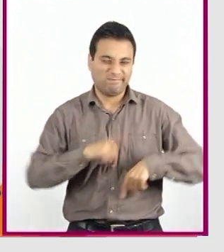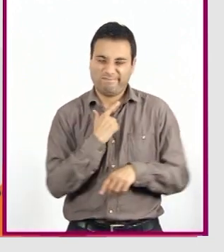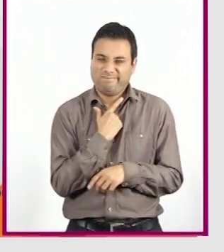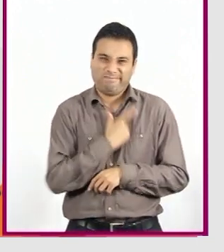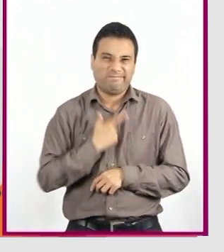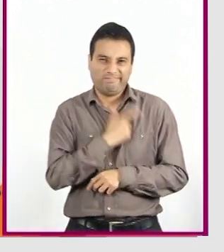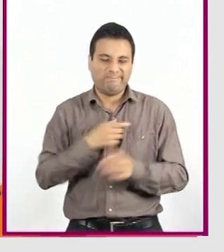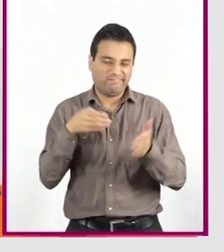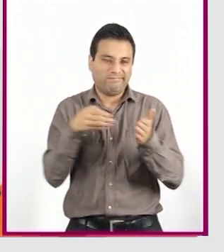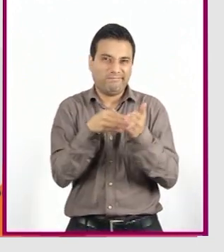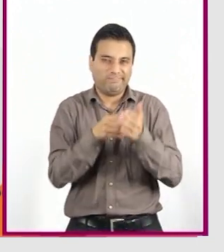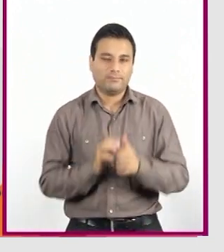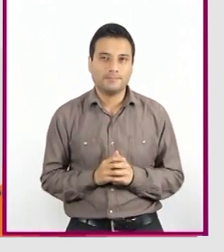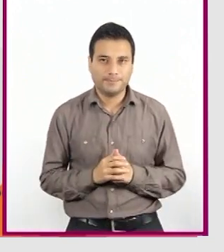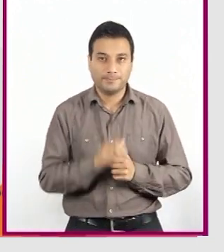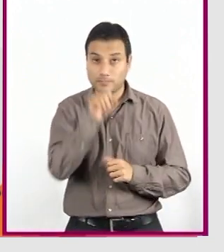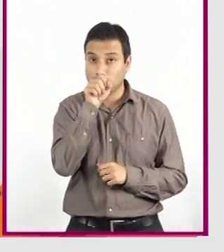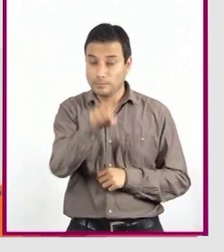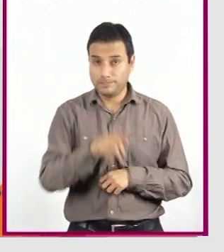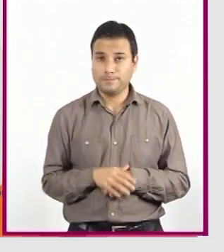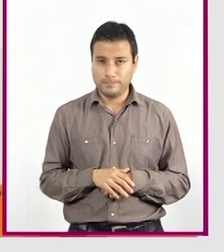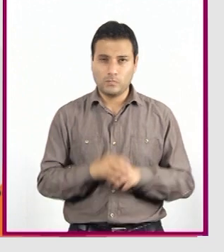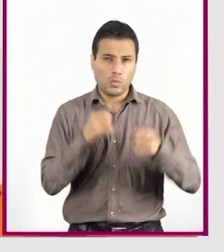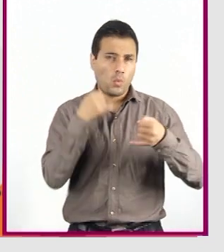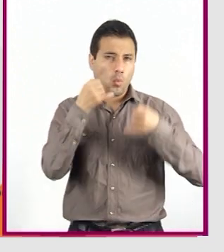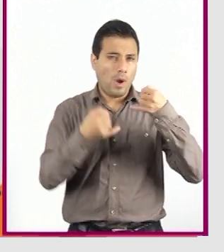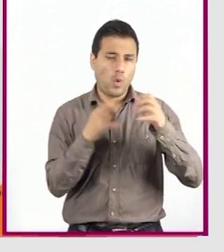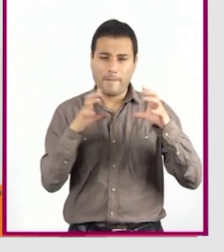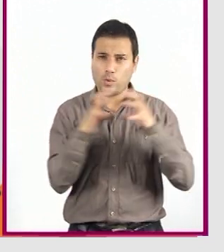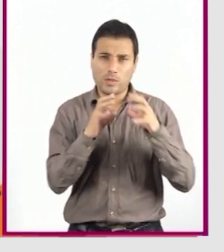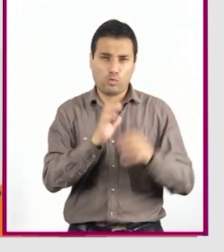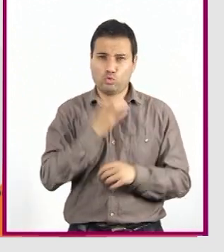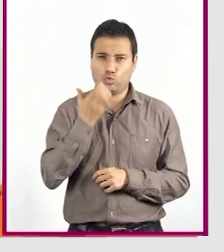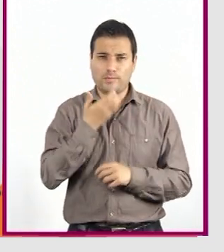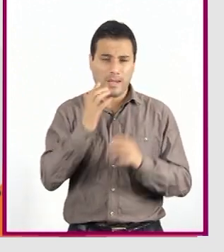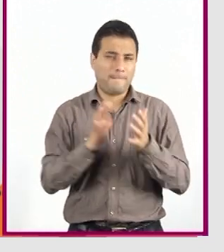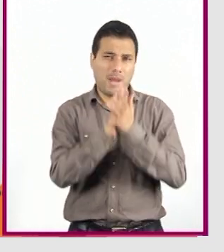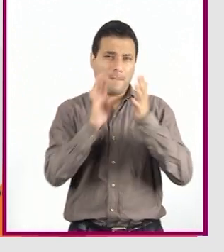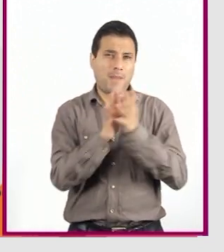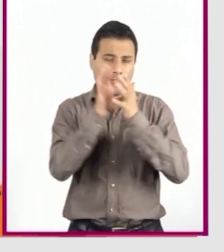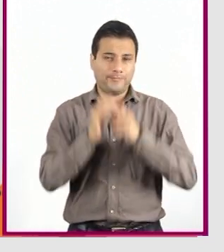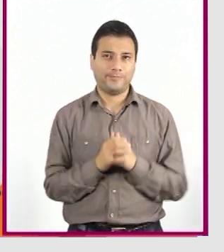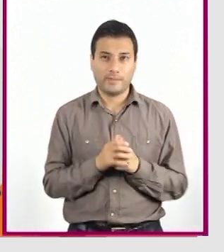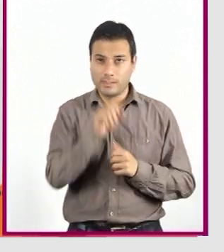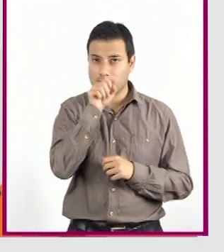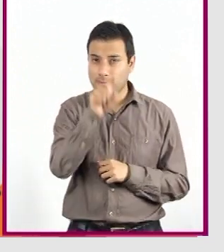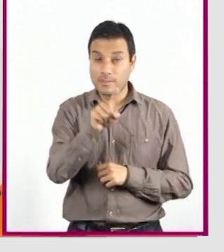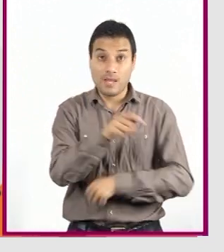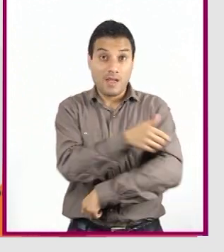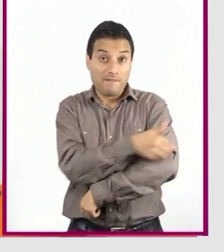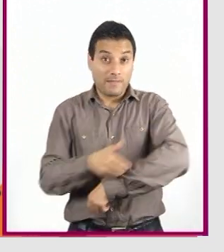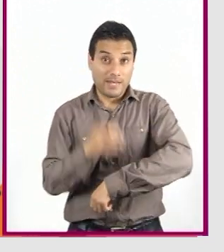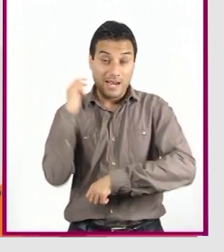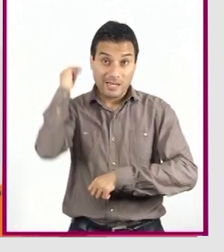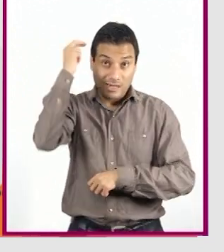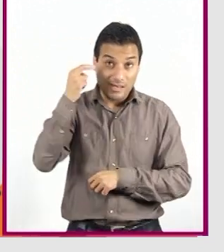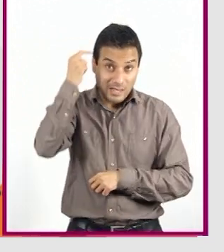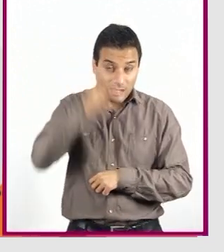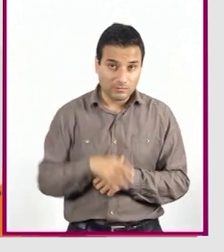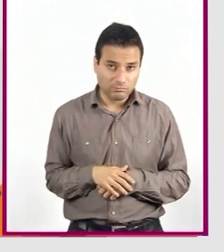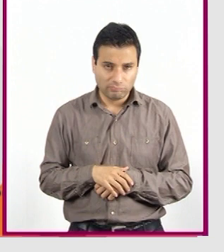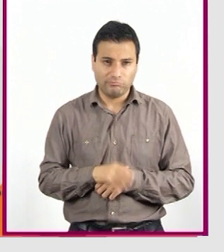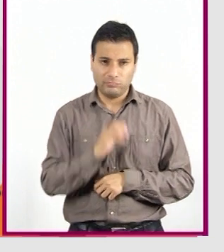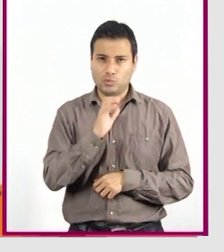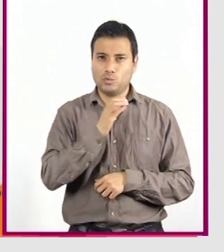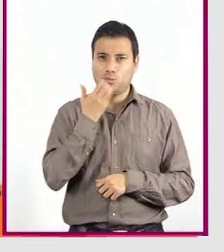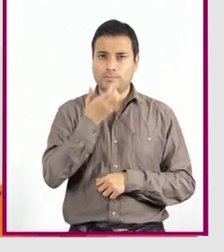Además de la importancia que tuvo el culto del juego de pelota en el Tajín, la élite del lugar se unió al culto de la